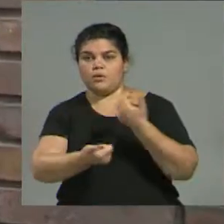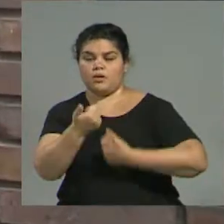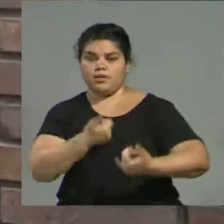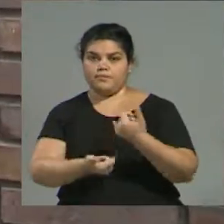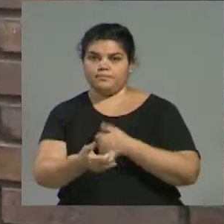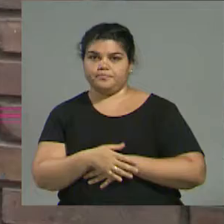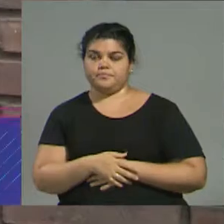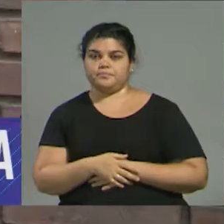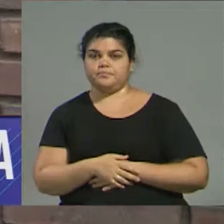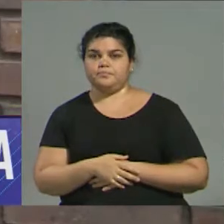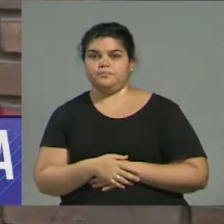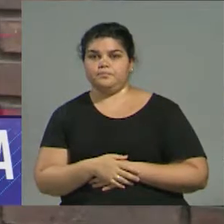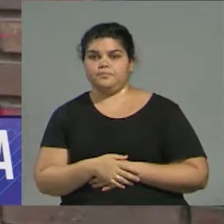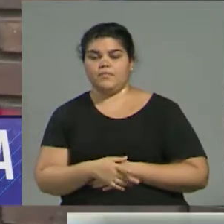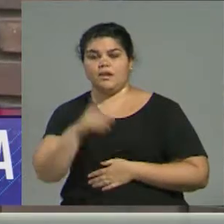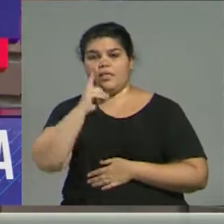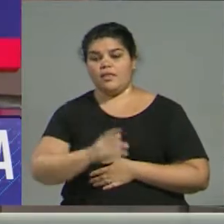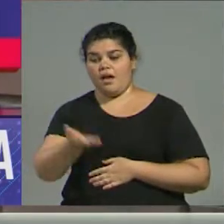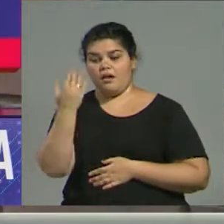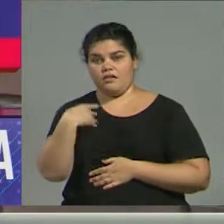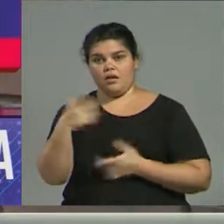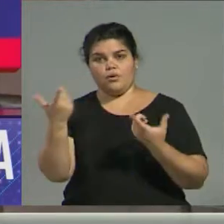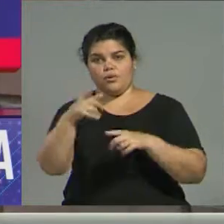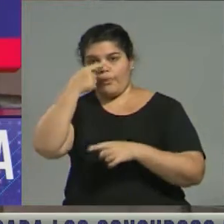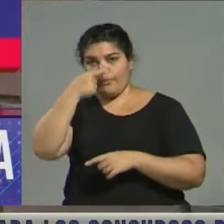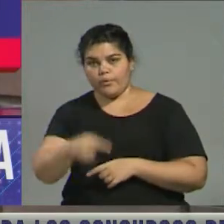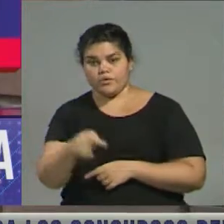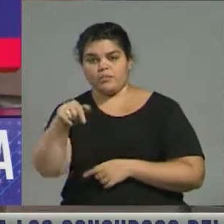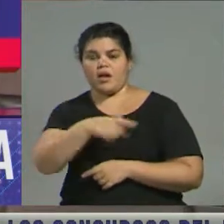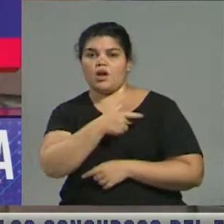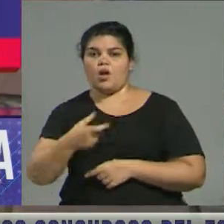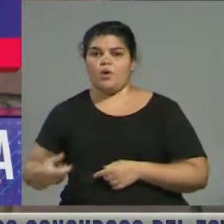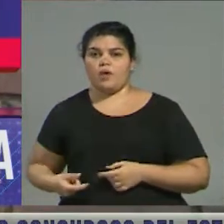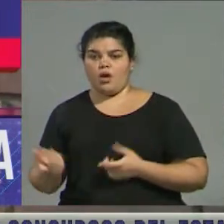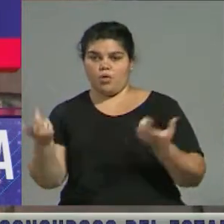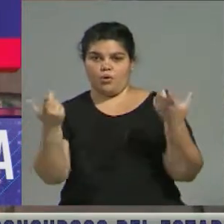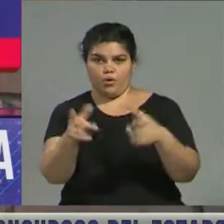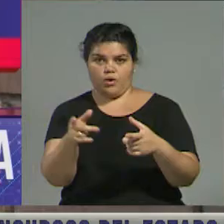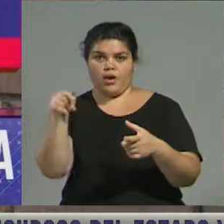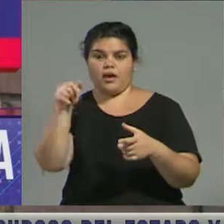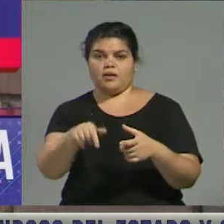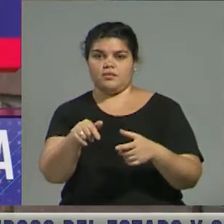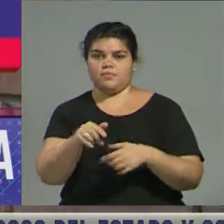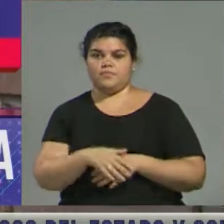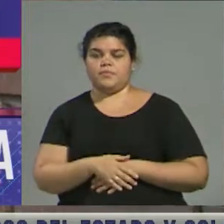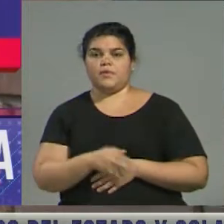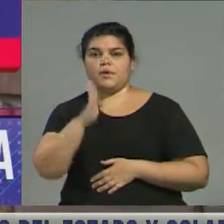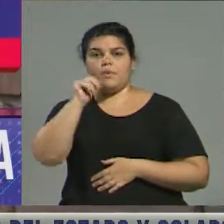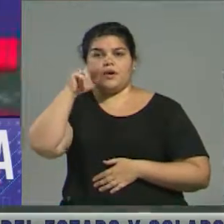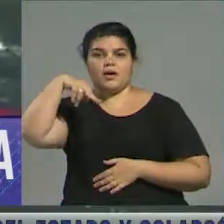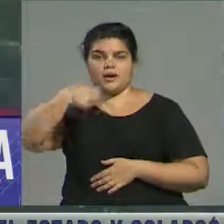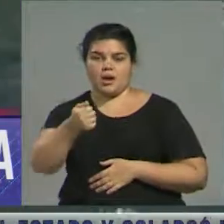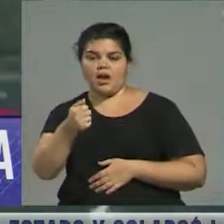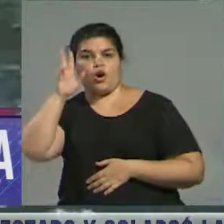Ayer fue la última reunión que mantuvieron los gobernadores, que es el Consejo de Gobierno de la CIAI, tanto Berna como el